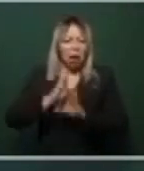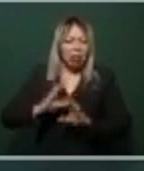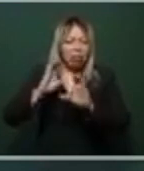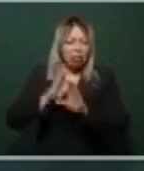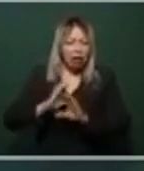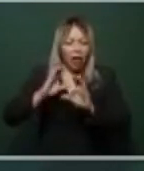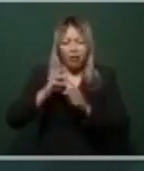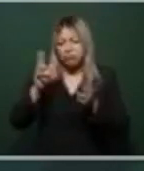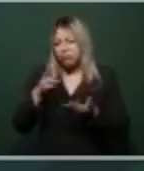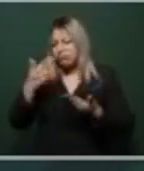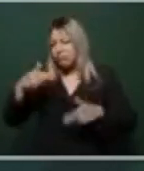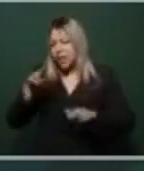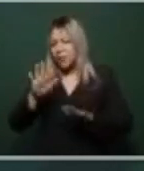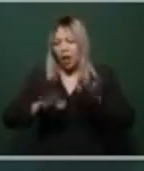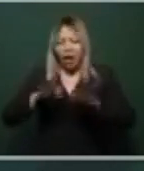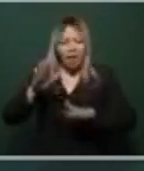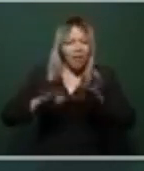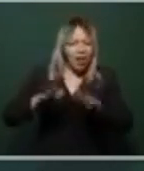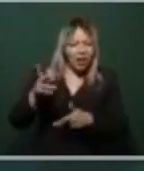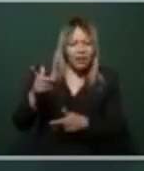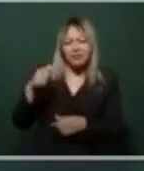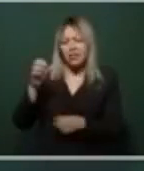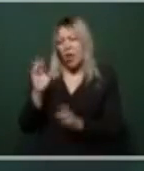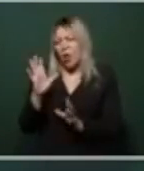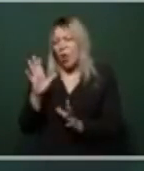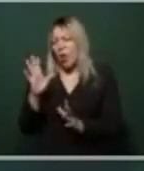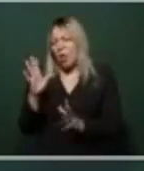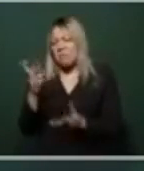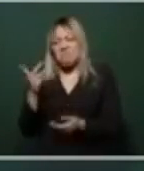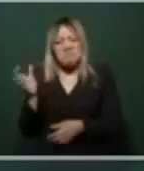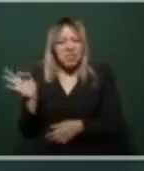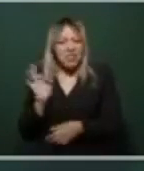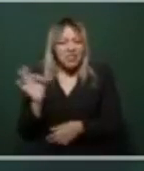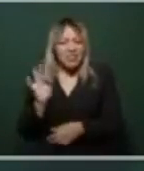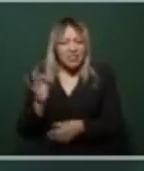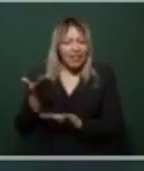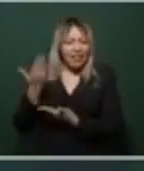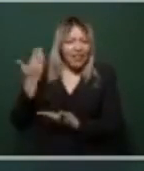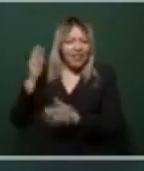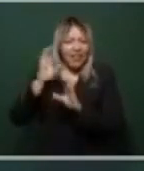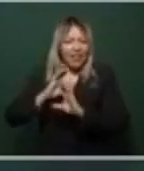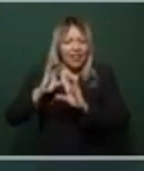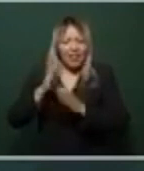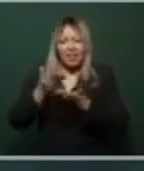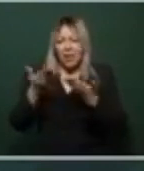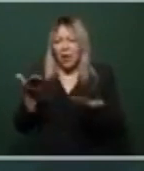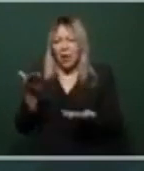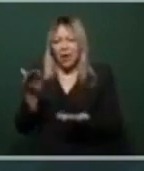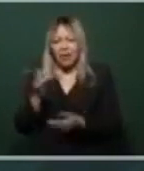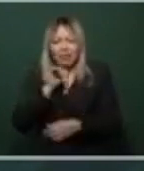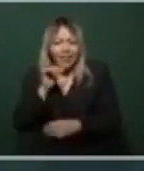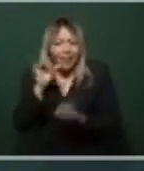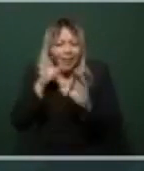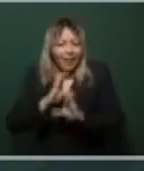que puedo lo canto. A lo mejor en alguna ocasión no lo canté o no lo estoy cantando.